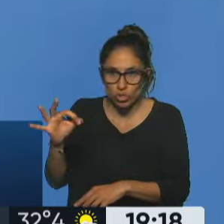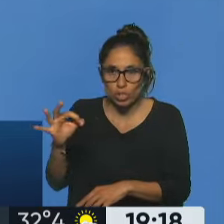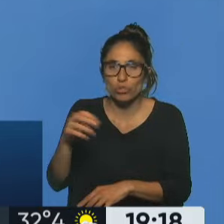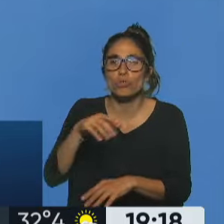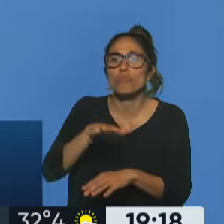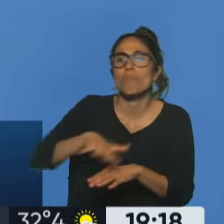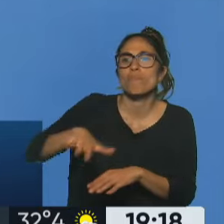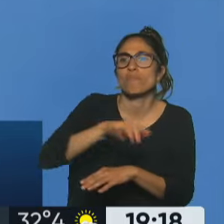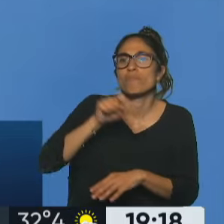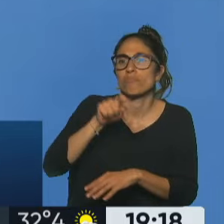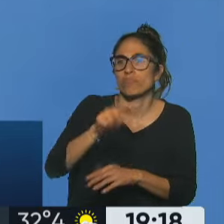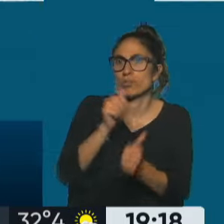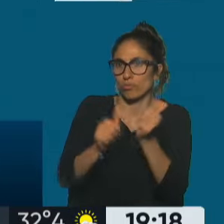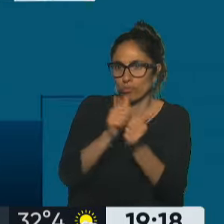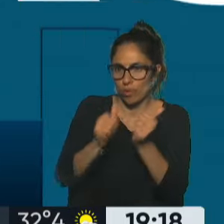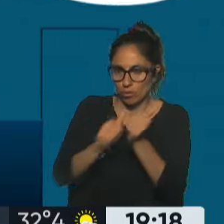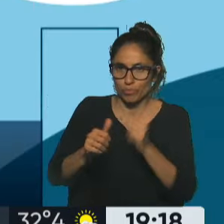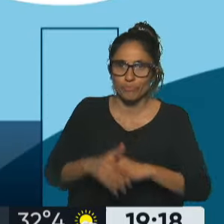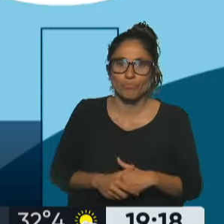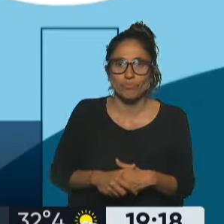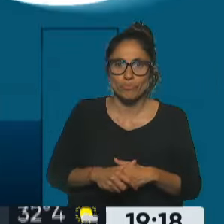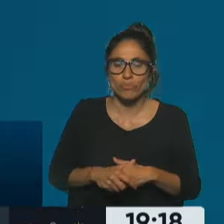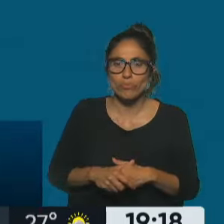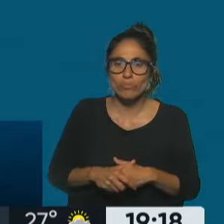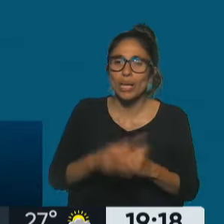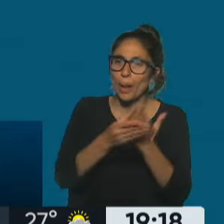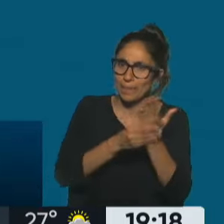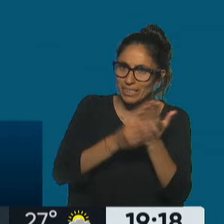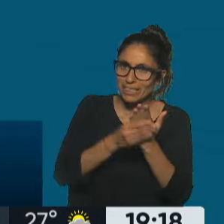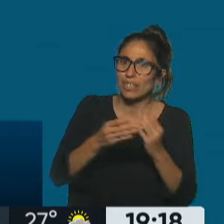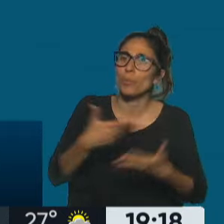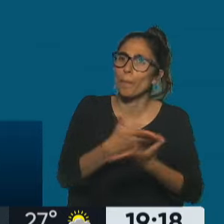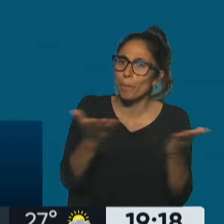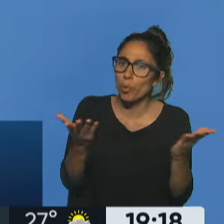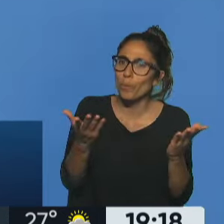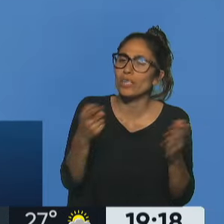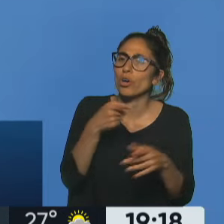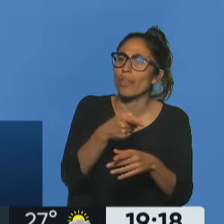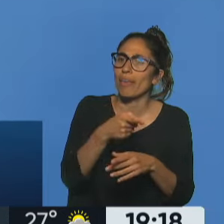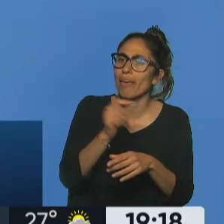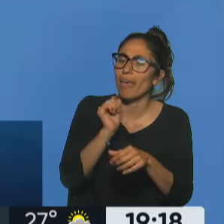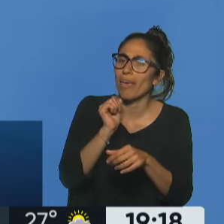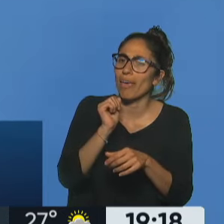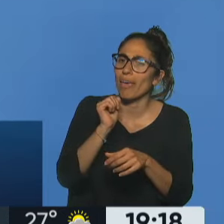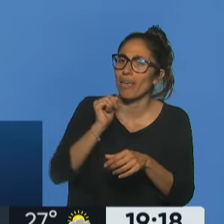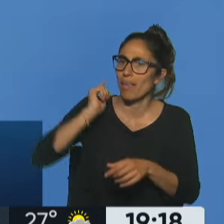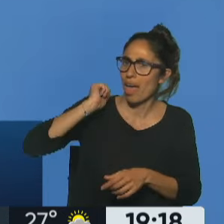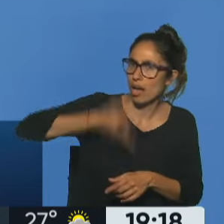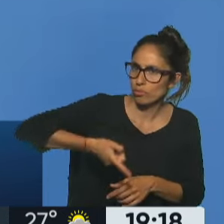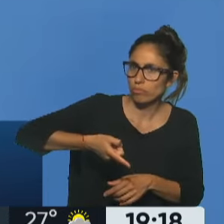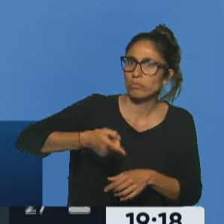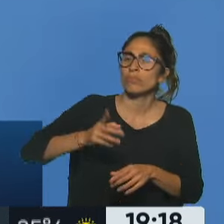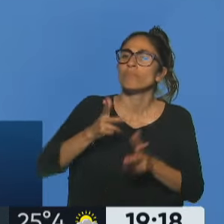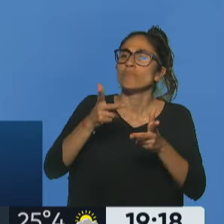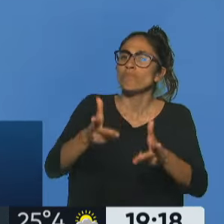muerte del representante del Ministerio Público de Acusación, en principio, no se investiga como un homicidio o como un hecho